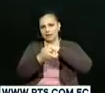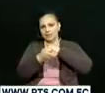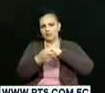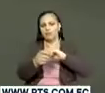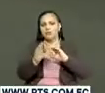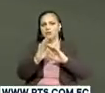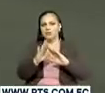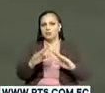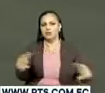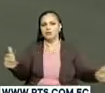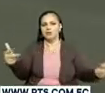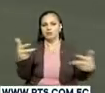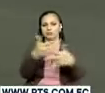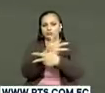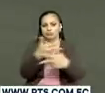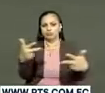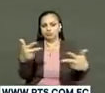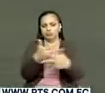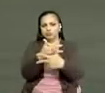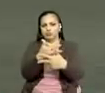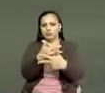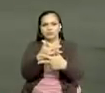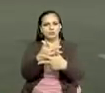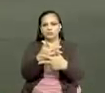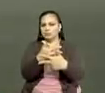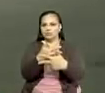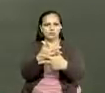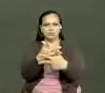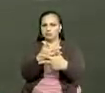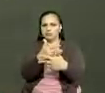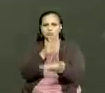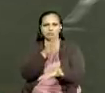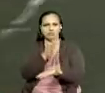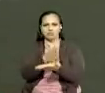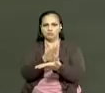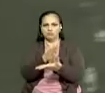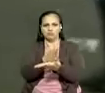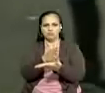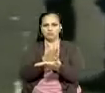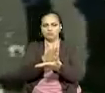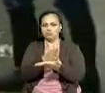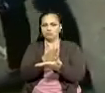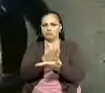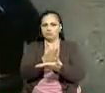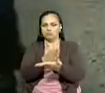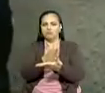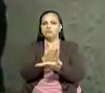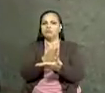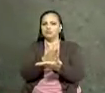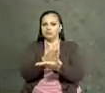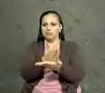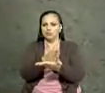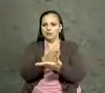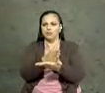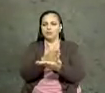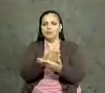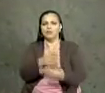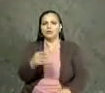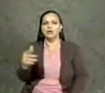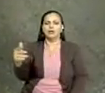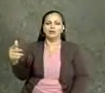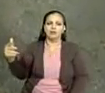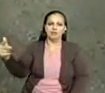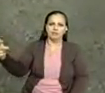doble vía, desde hoy, a partir de hoy, será unidireccional, solo desde Miraflores